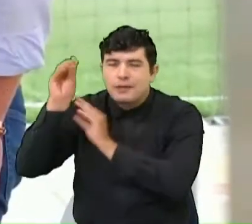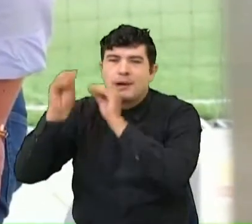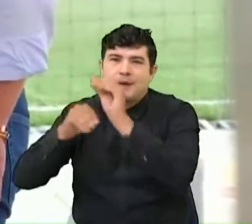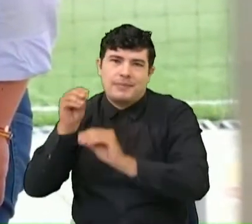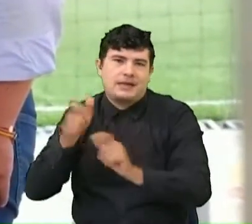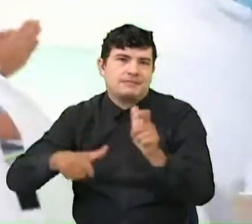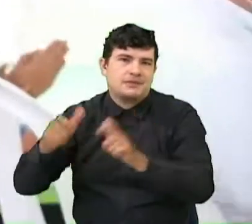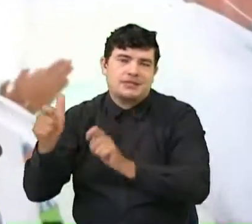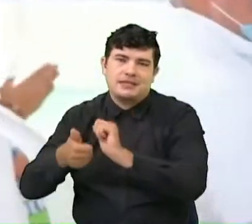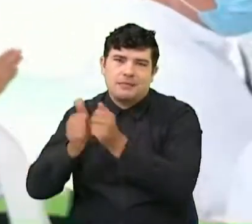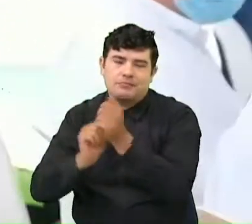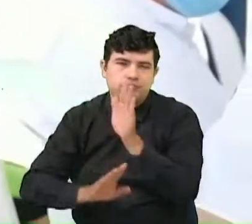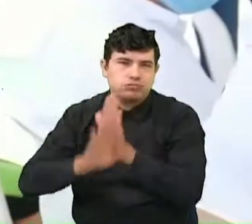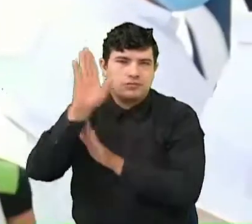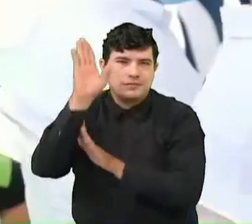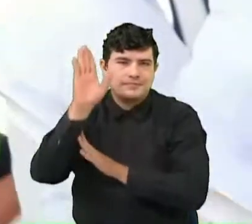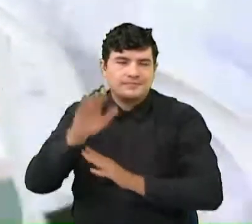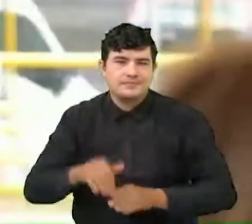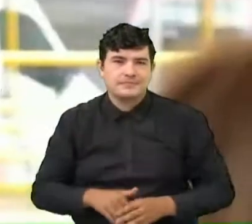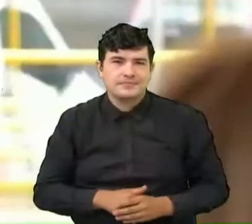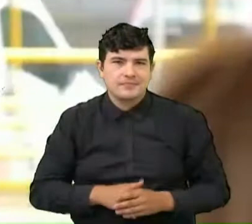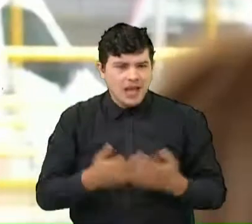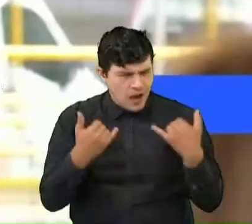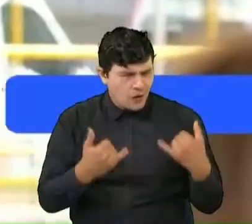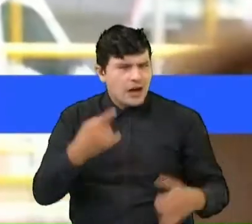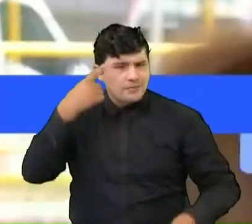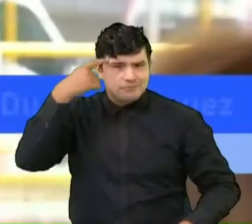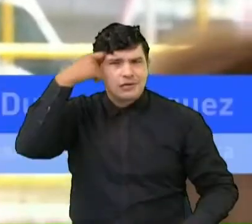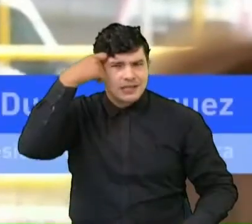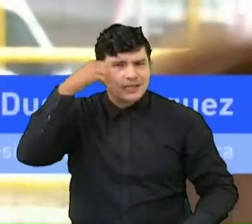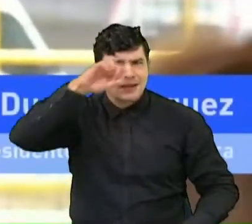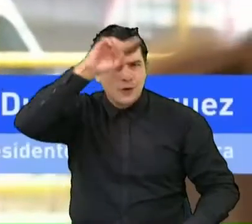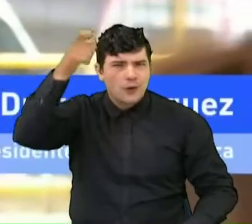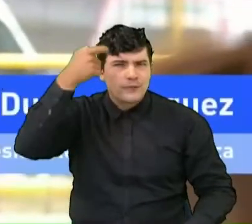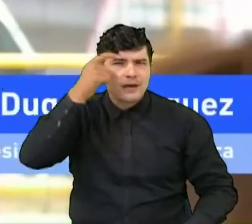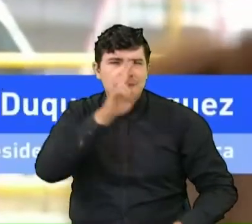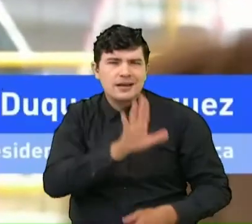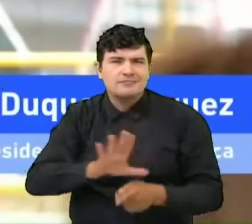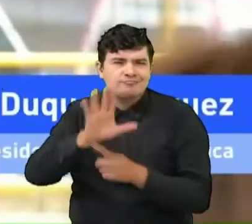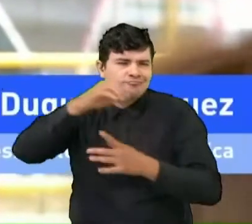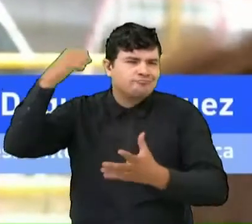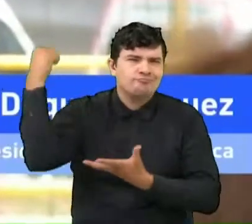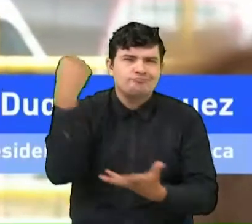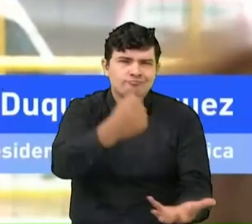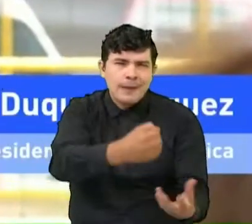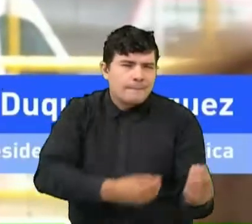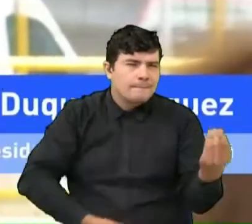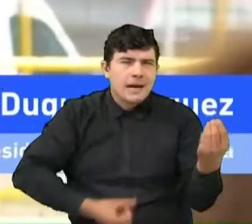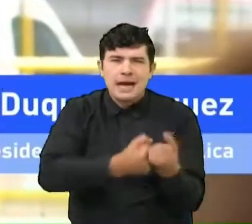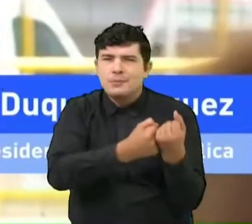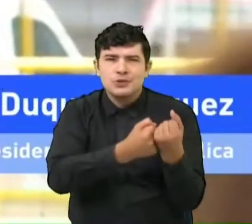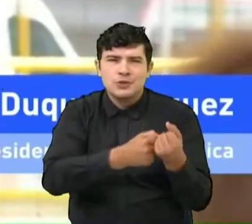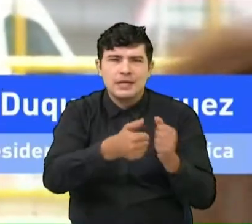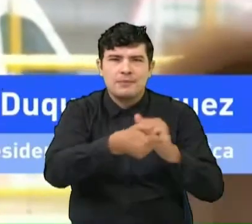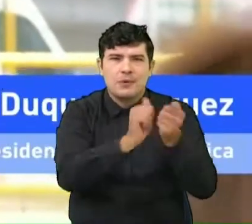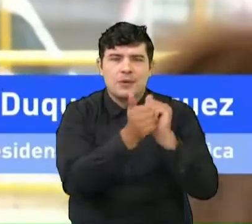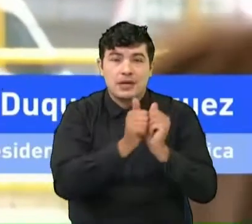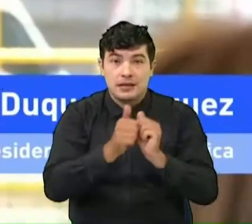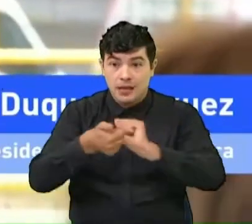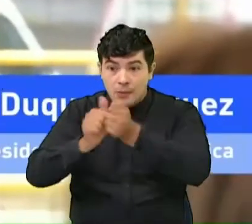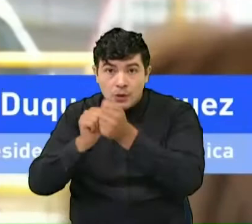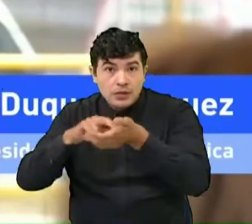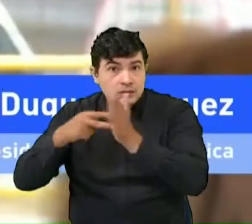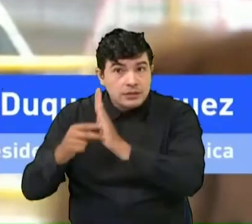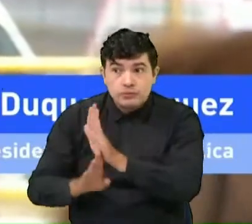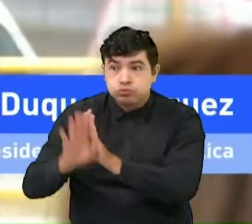Este va a ser el gobierno que más infraestructura deportiva deje en la historia de nuestro país, porque el deporte es